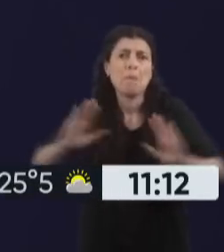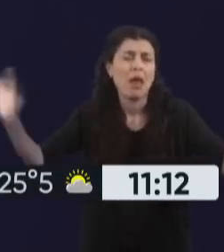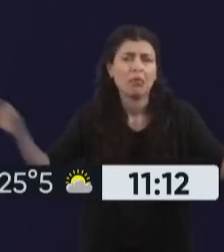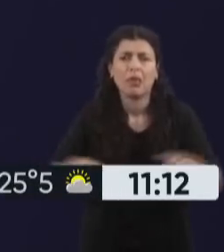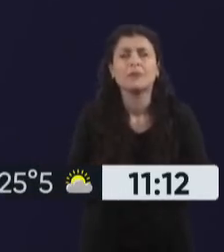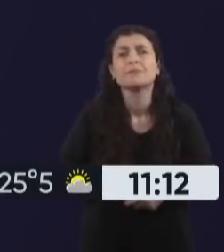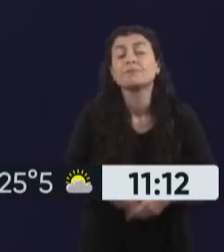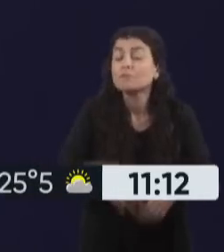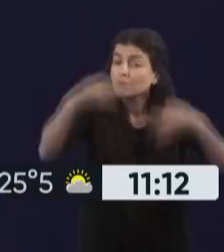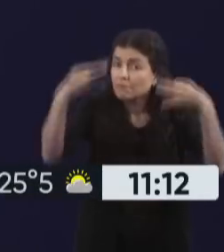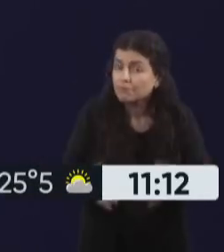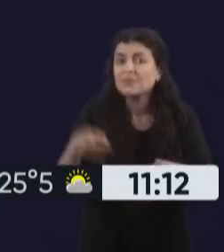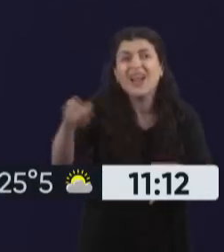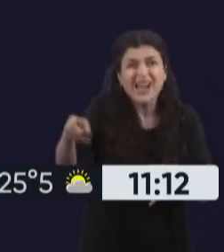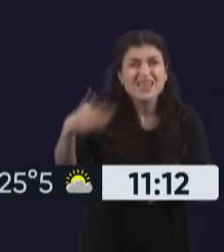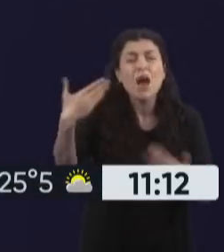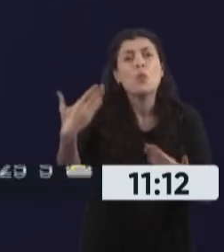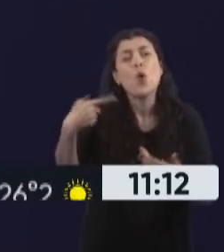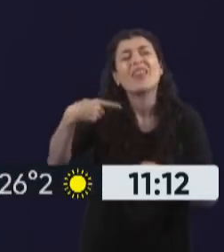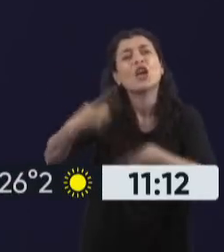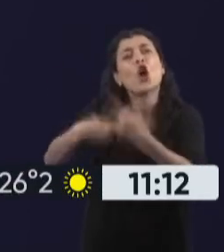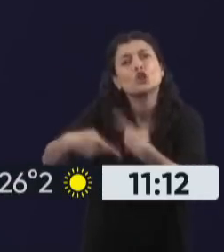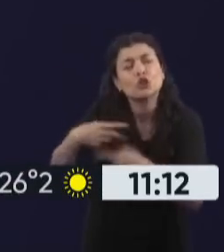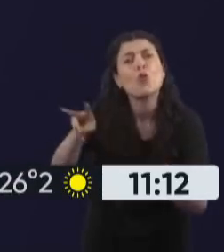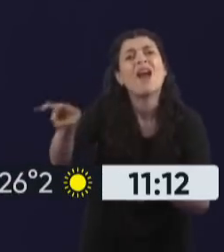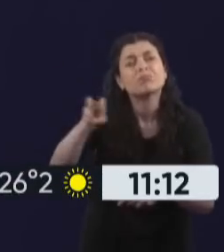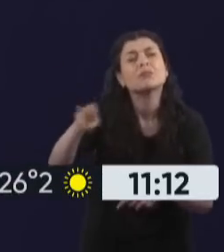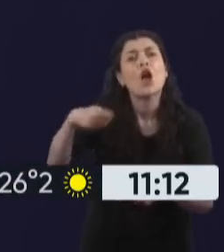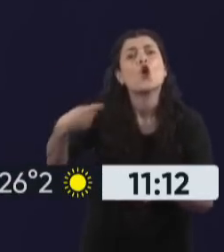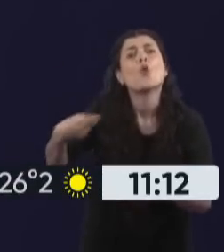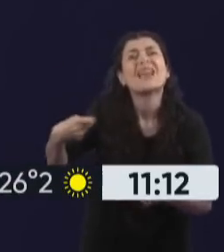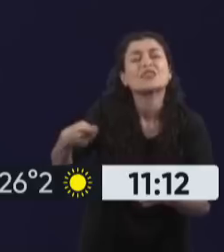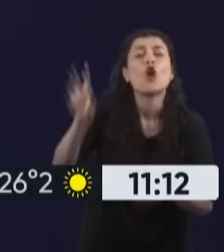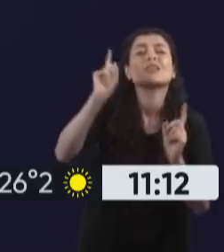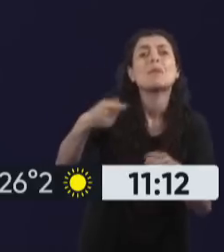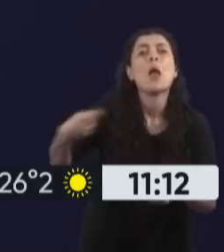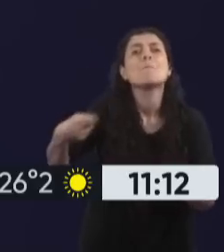y efectivamente ella va a poder seguir cobrando una jubilación y una pensión, pero